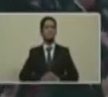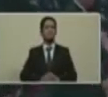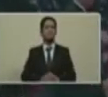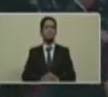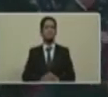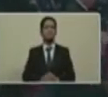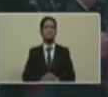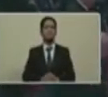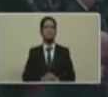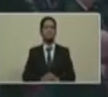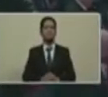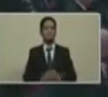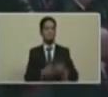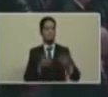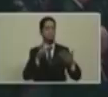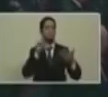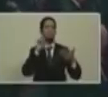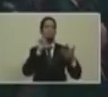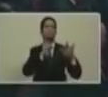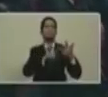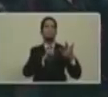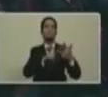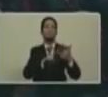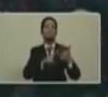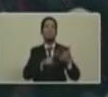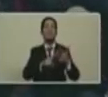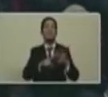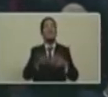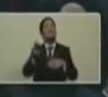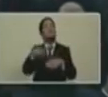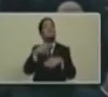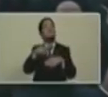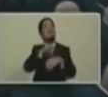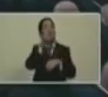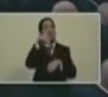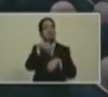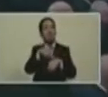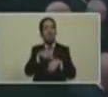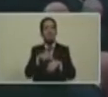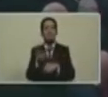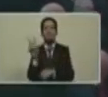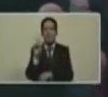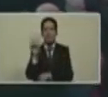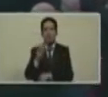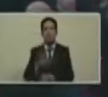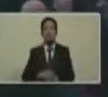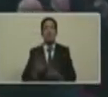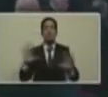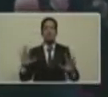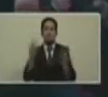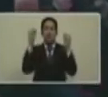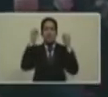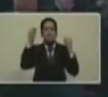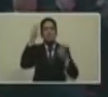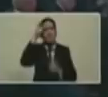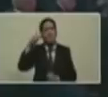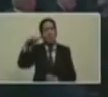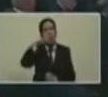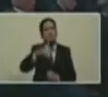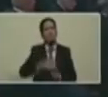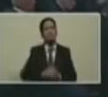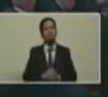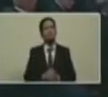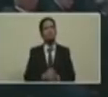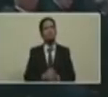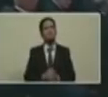de hoy miles de ciudadanos van a tomar la decisión de seguir emigrando del país, lamentablemente,